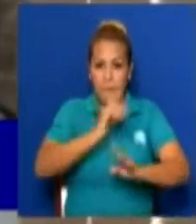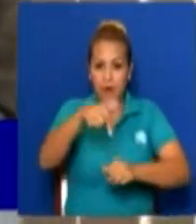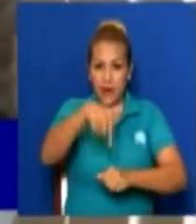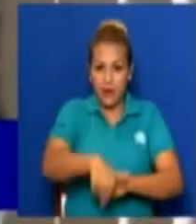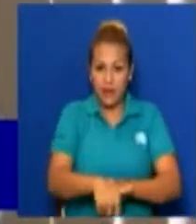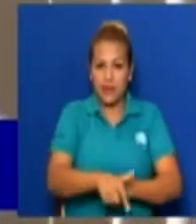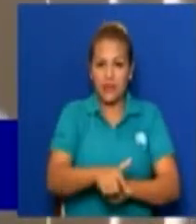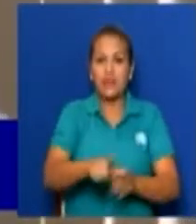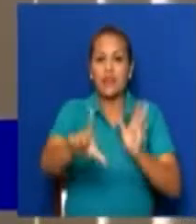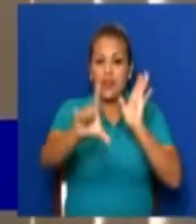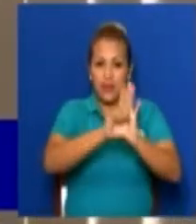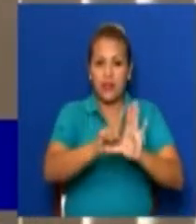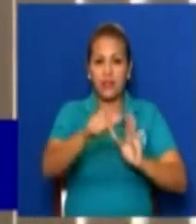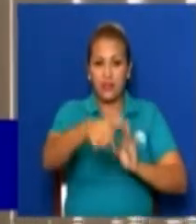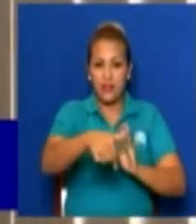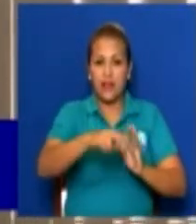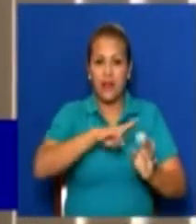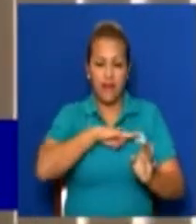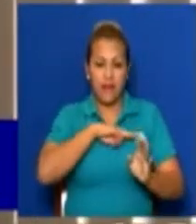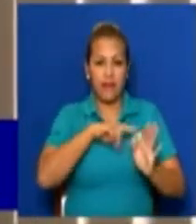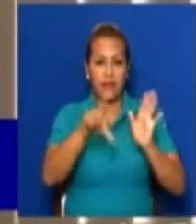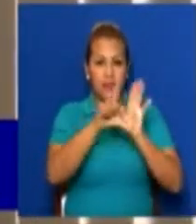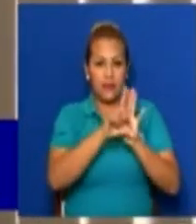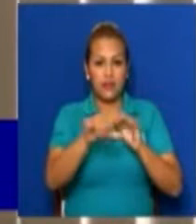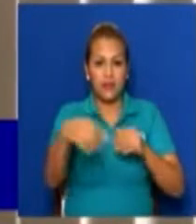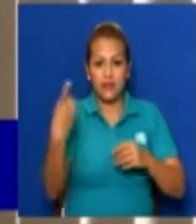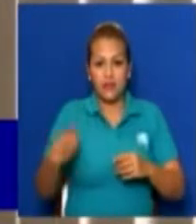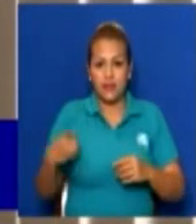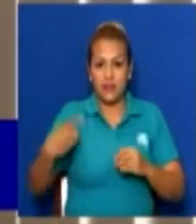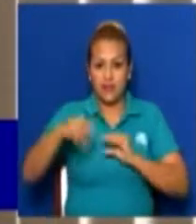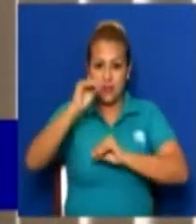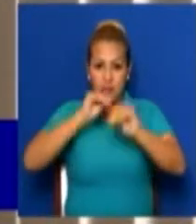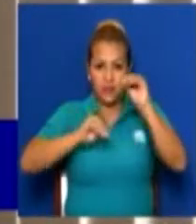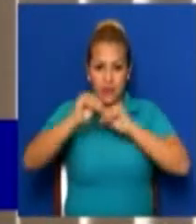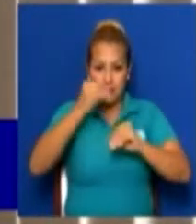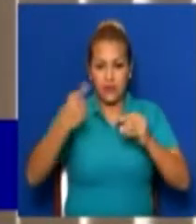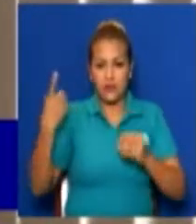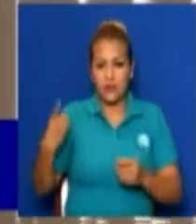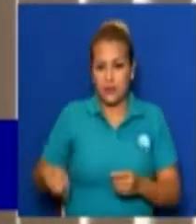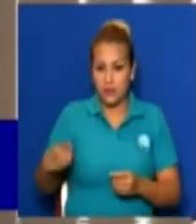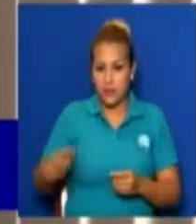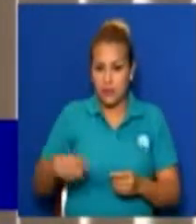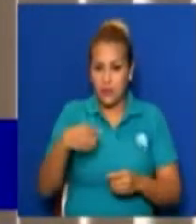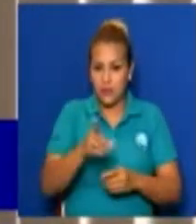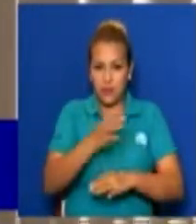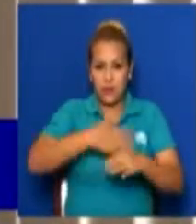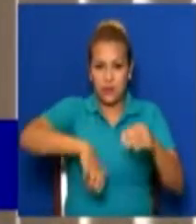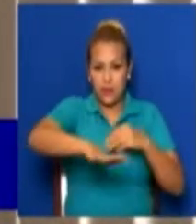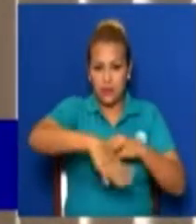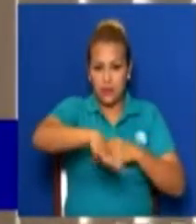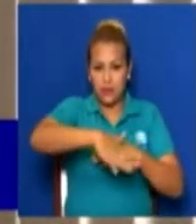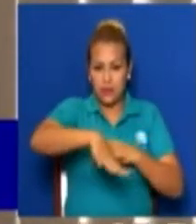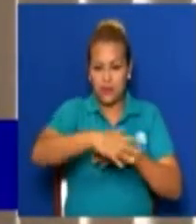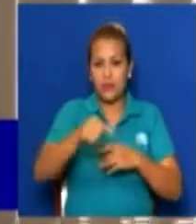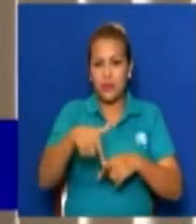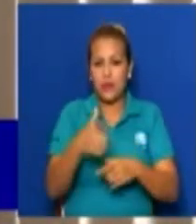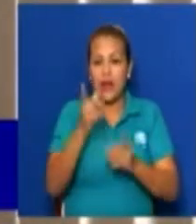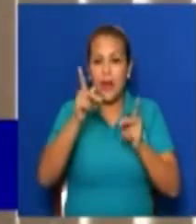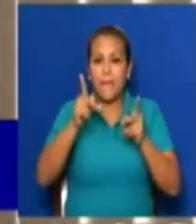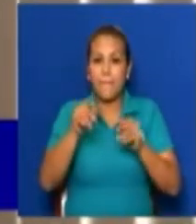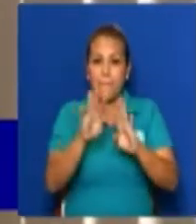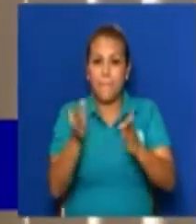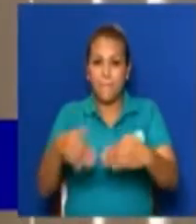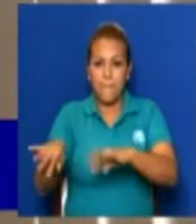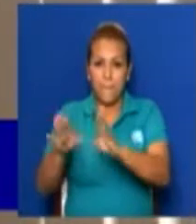establecen derechos económicos y derechos sociales para las mujeres con